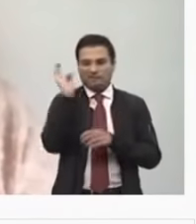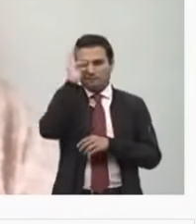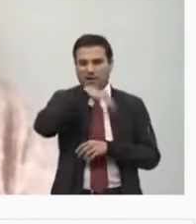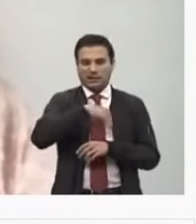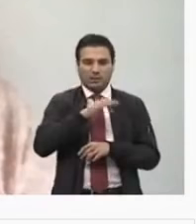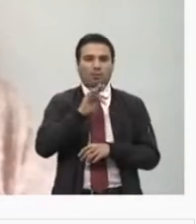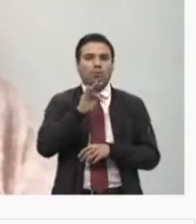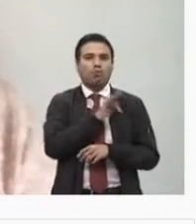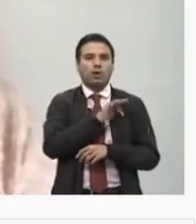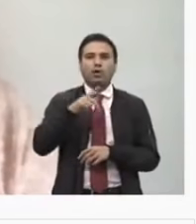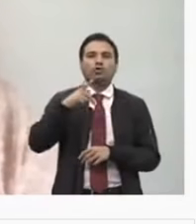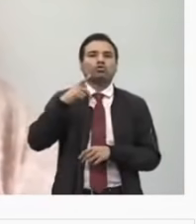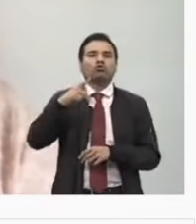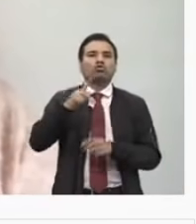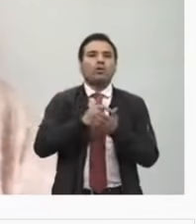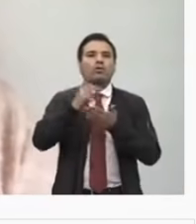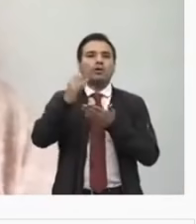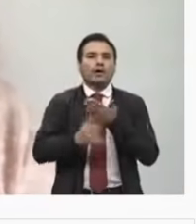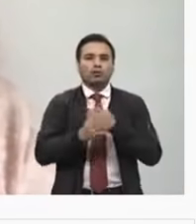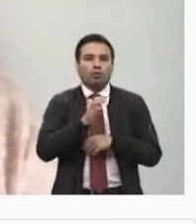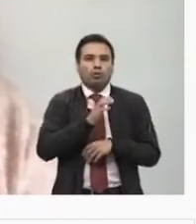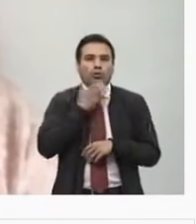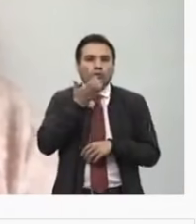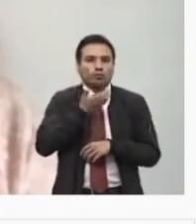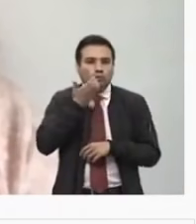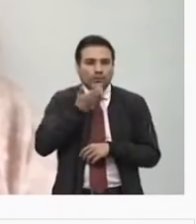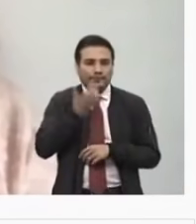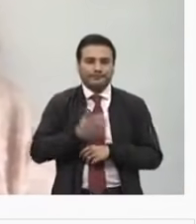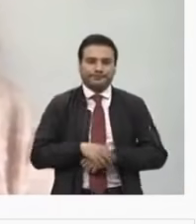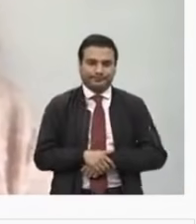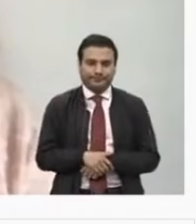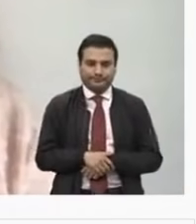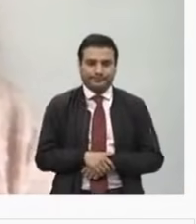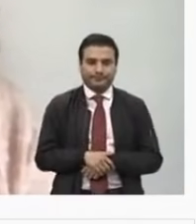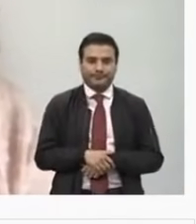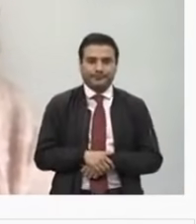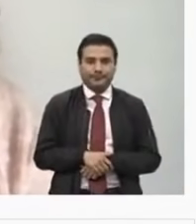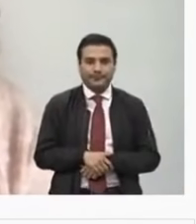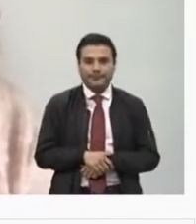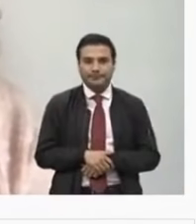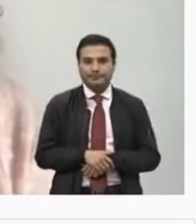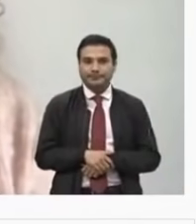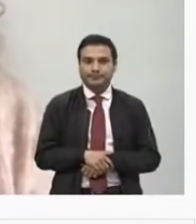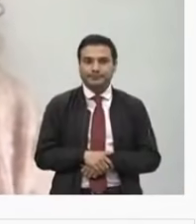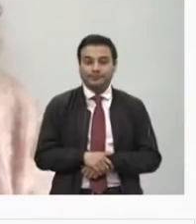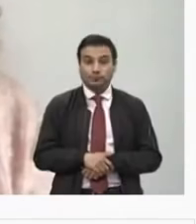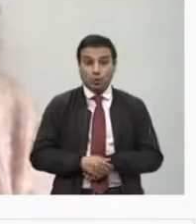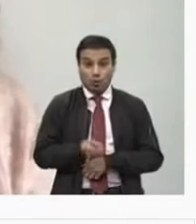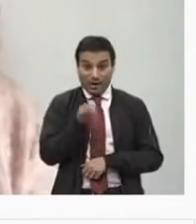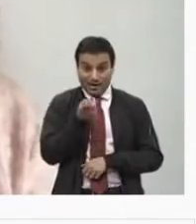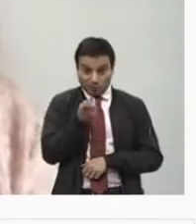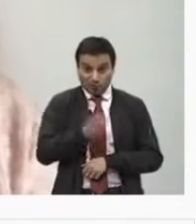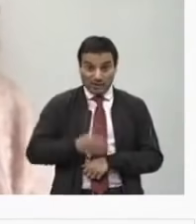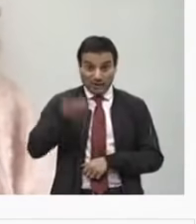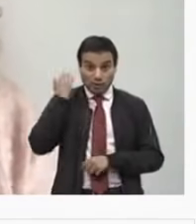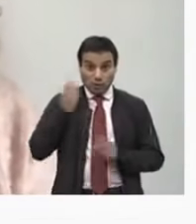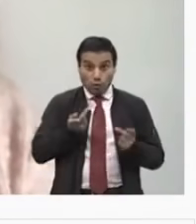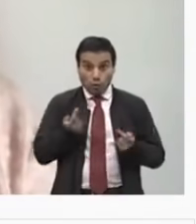megaproyectos en los territorios de los originarios bueno esas no fueron consultas justo